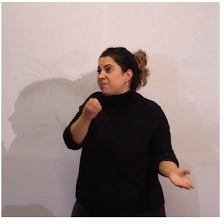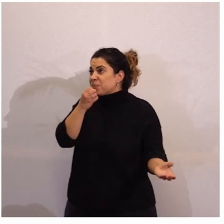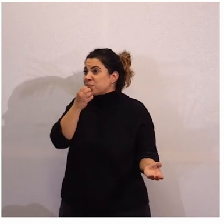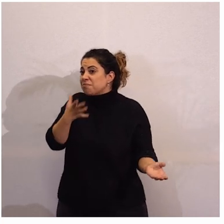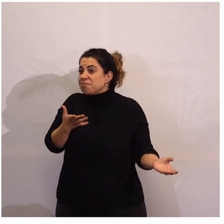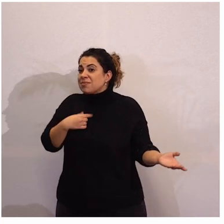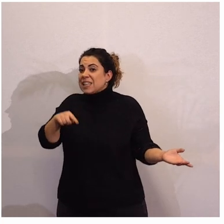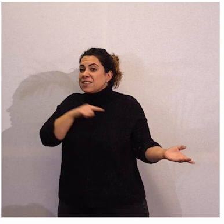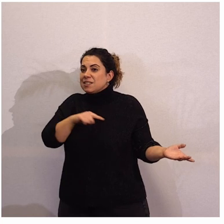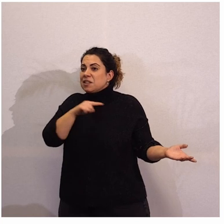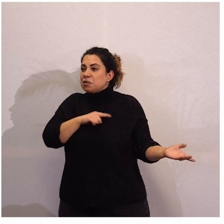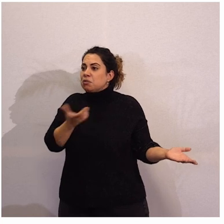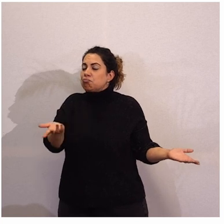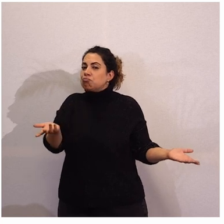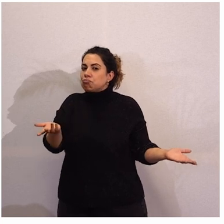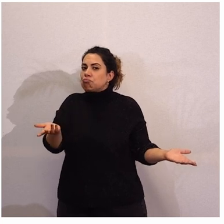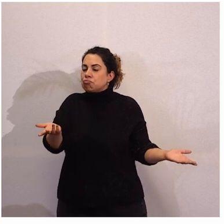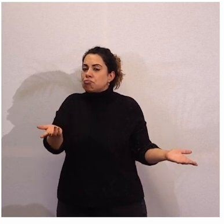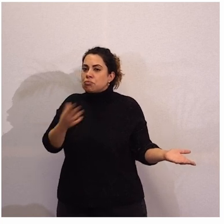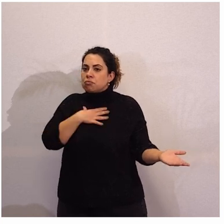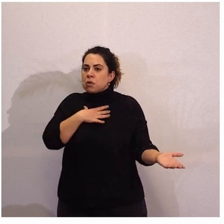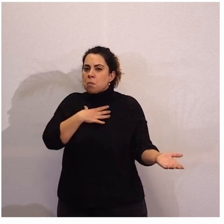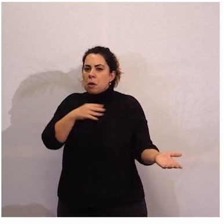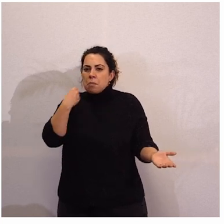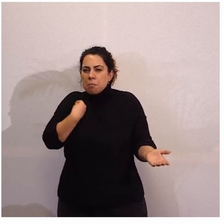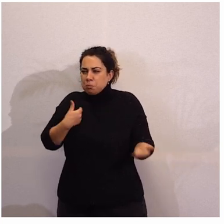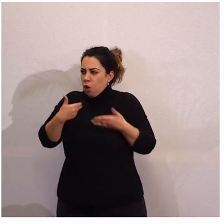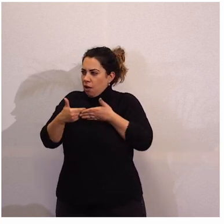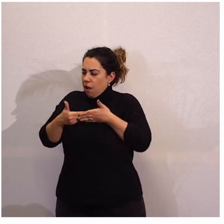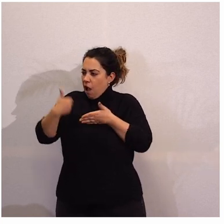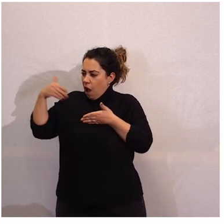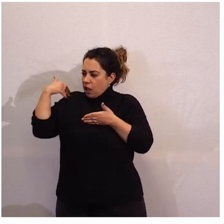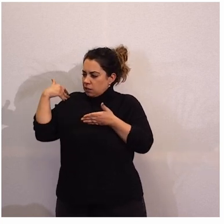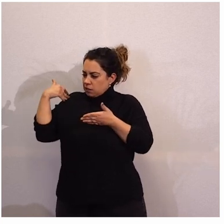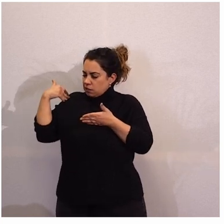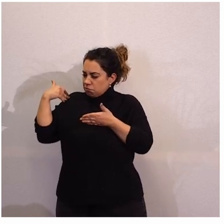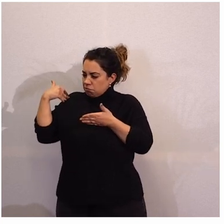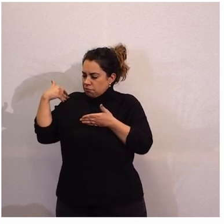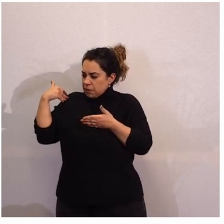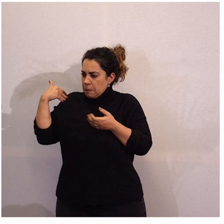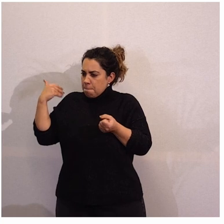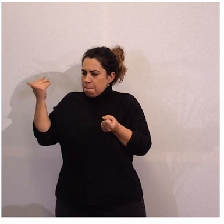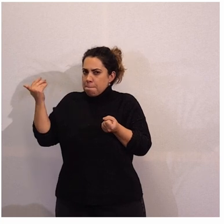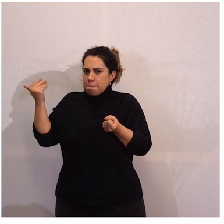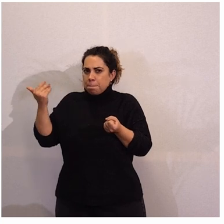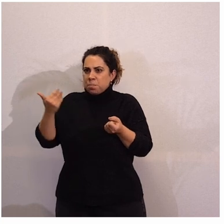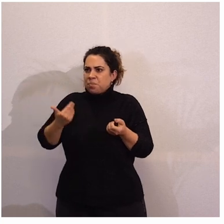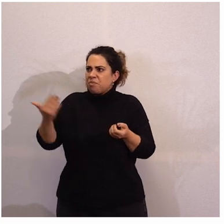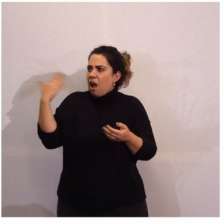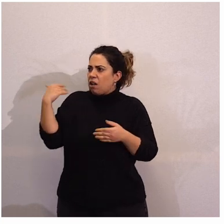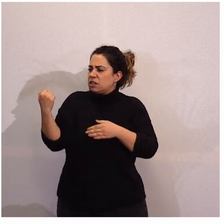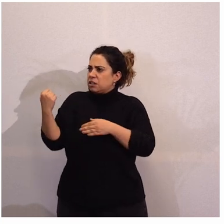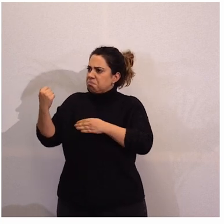que puedo devolver eso que me han dado a mí, que es un trozo de